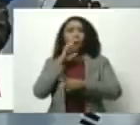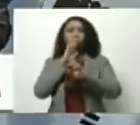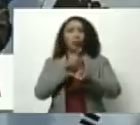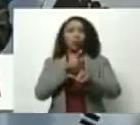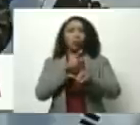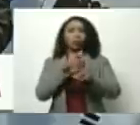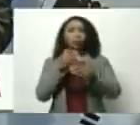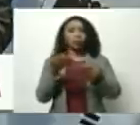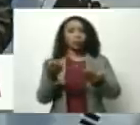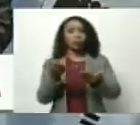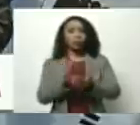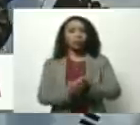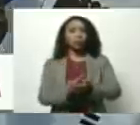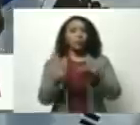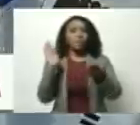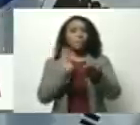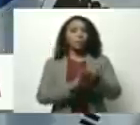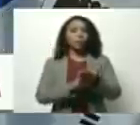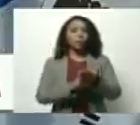y coloca